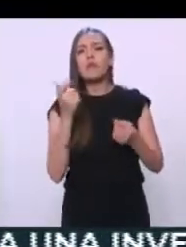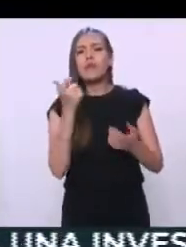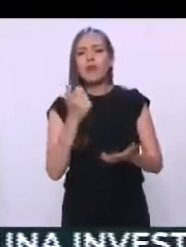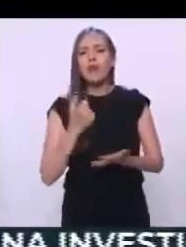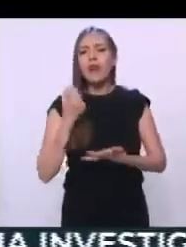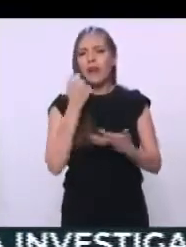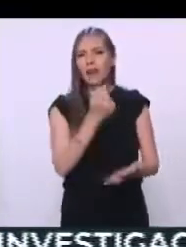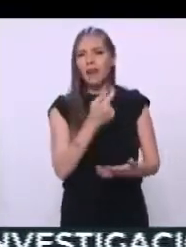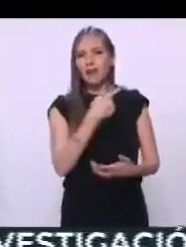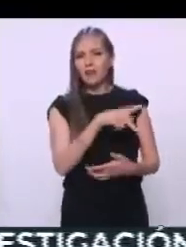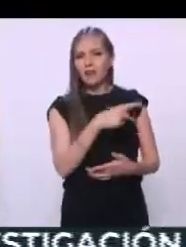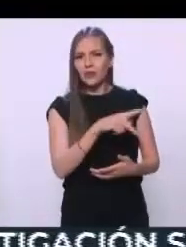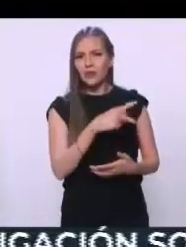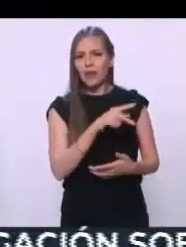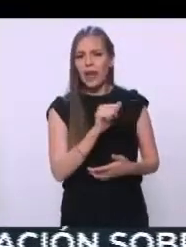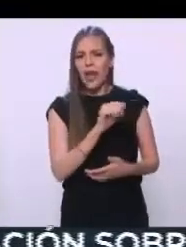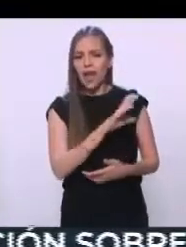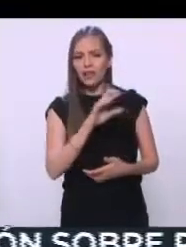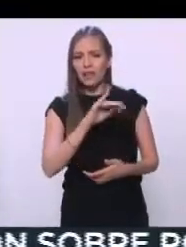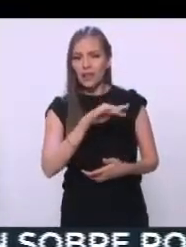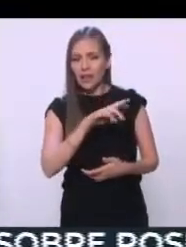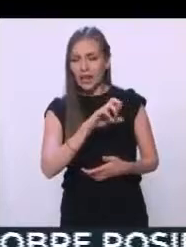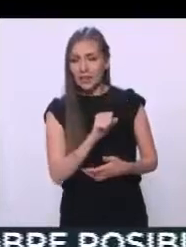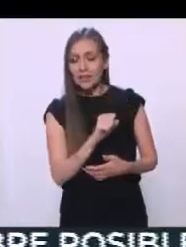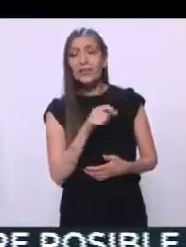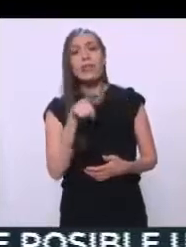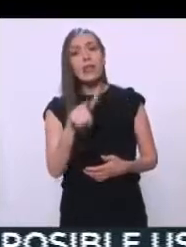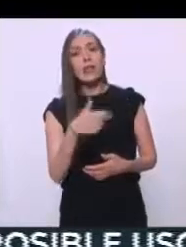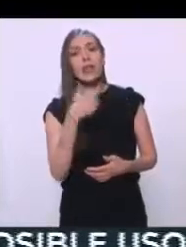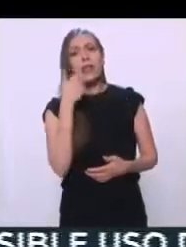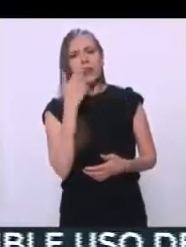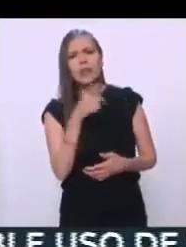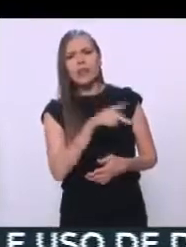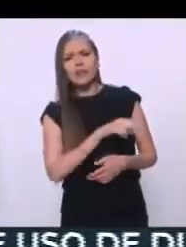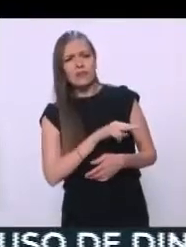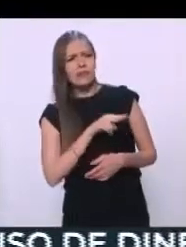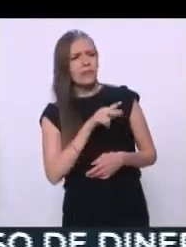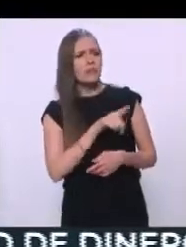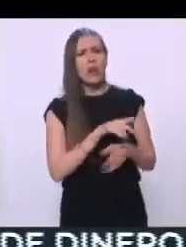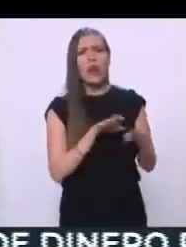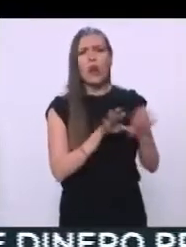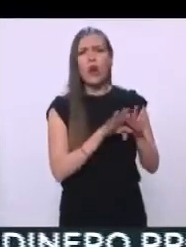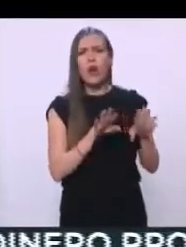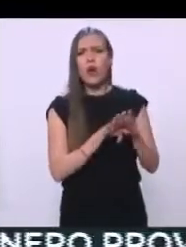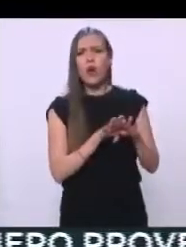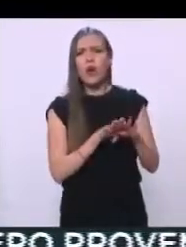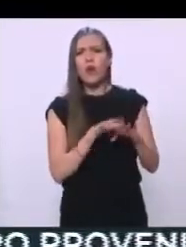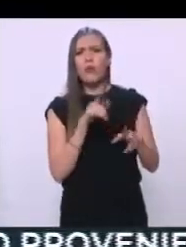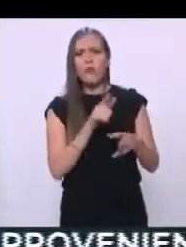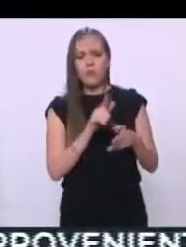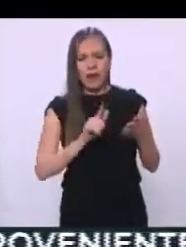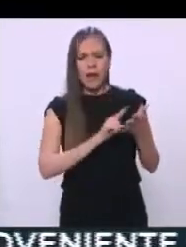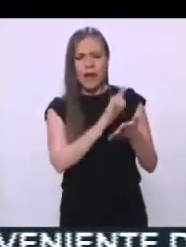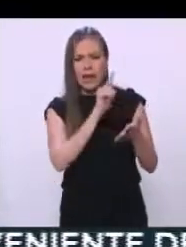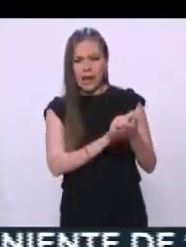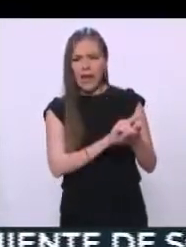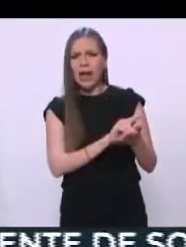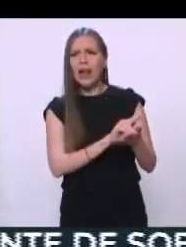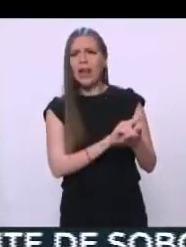de Repsol identificaron como estas maniobras y metieron una serie de recursos legales